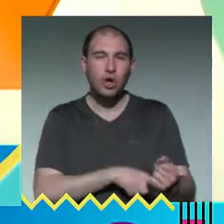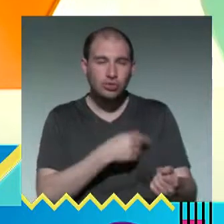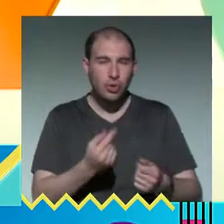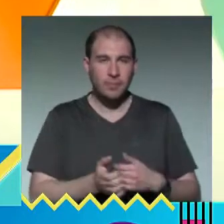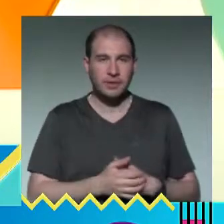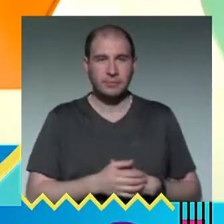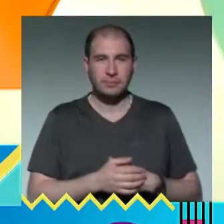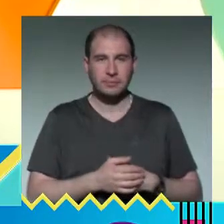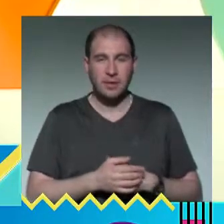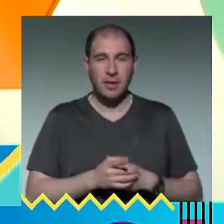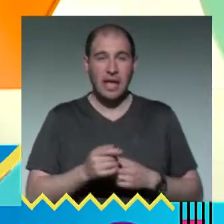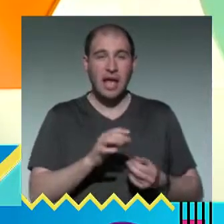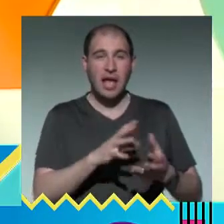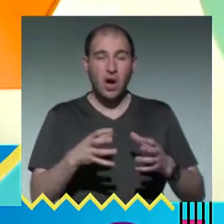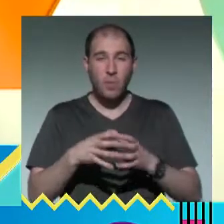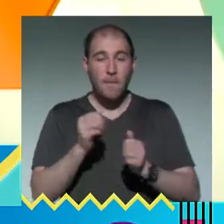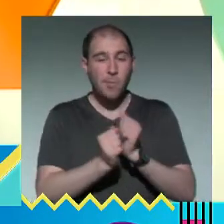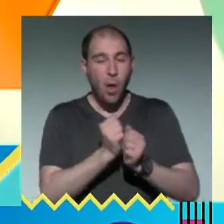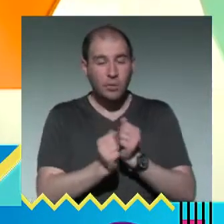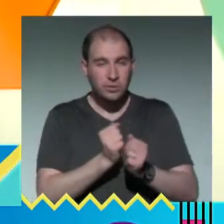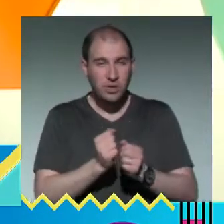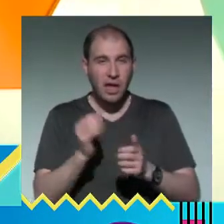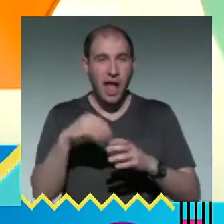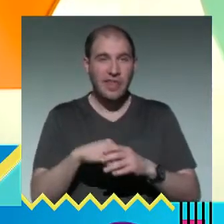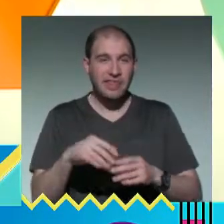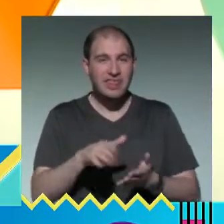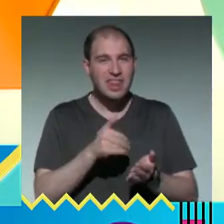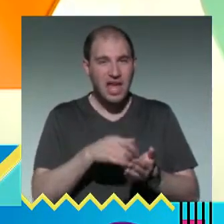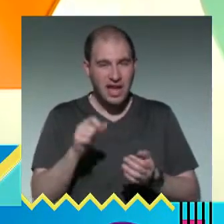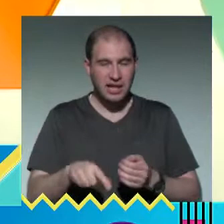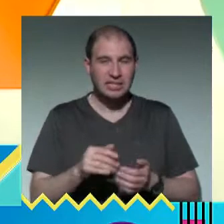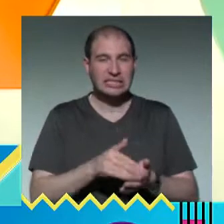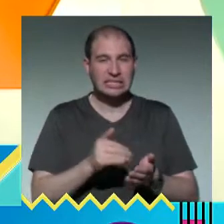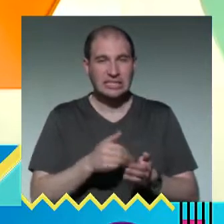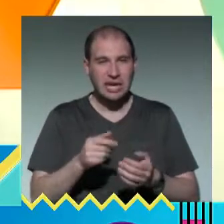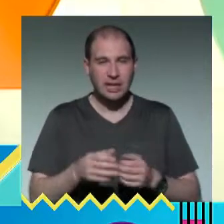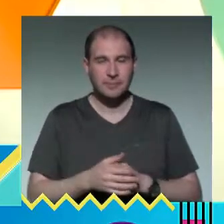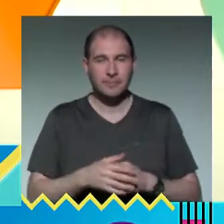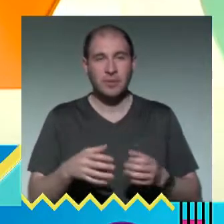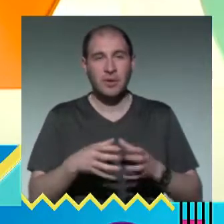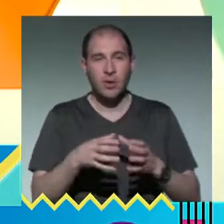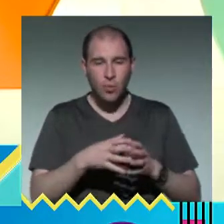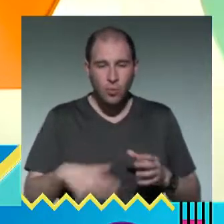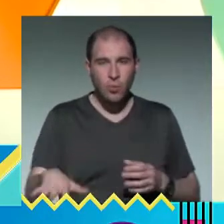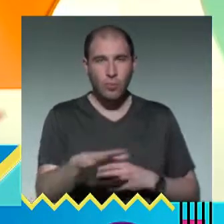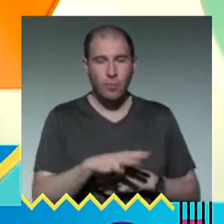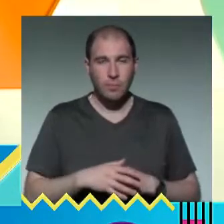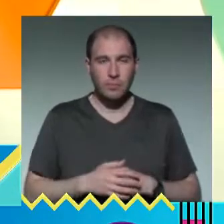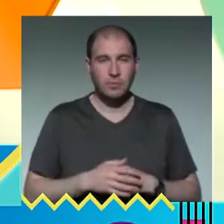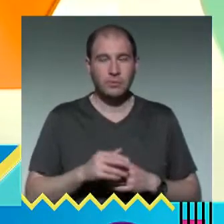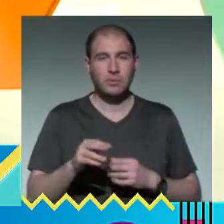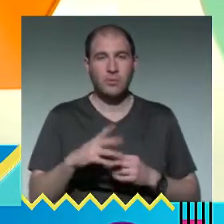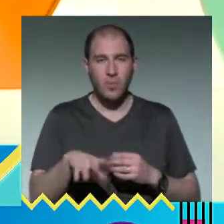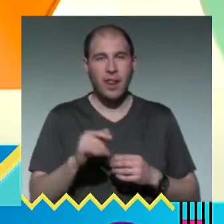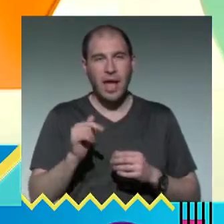Fíjense ustedes, hasta los sistemas de producción y de tenencia de la tierra, esas tierras comunales o comunarias, ¿no es cierto?, o ejidos, como